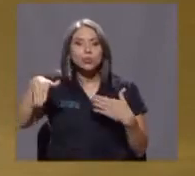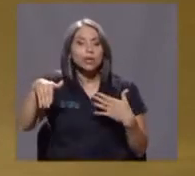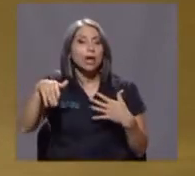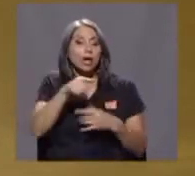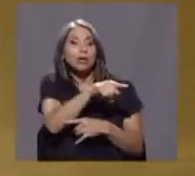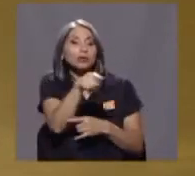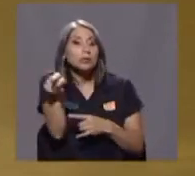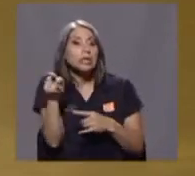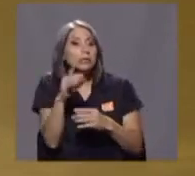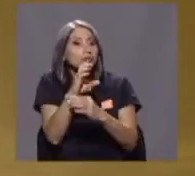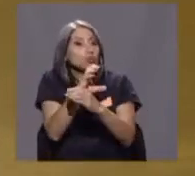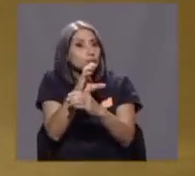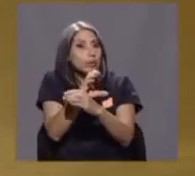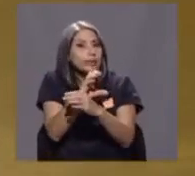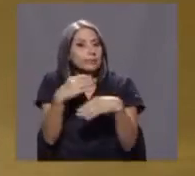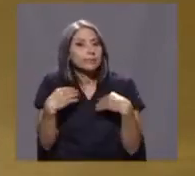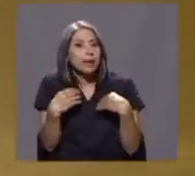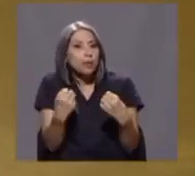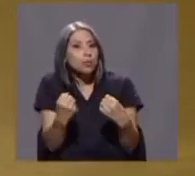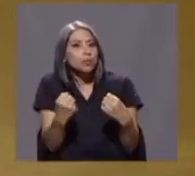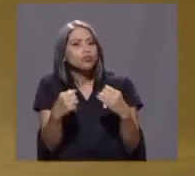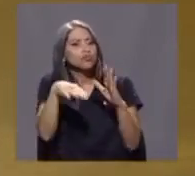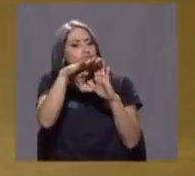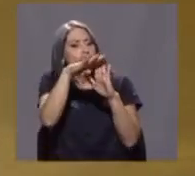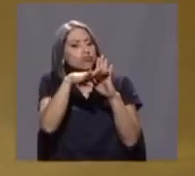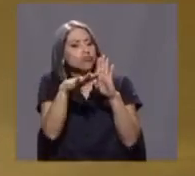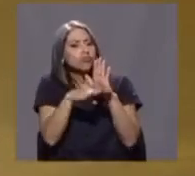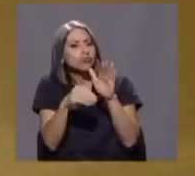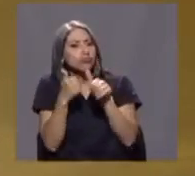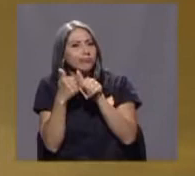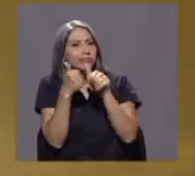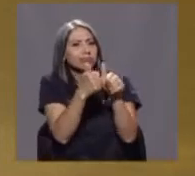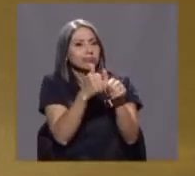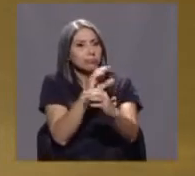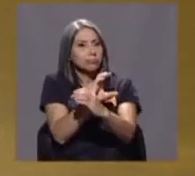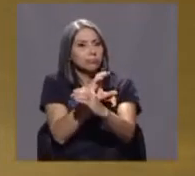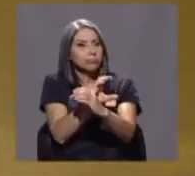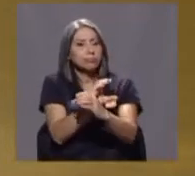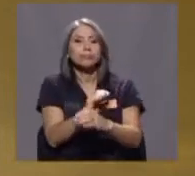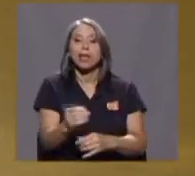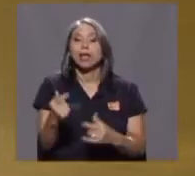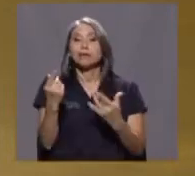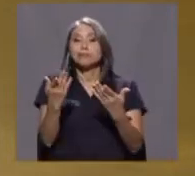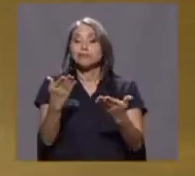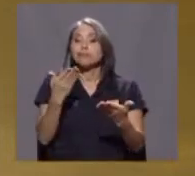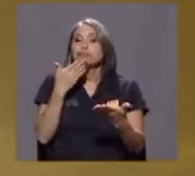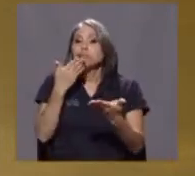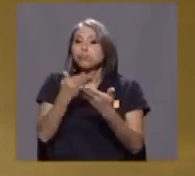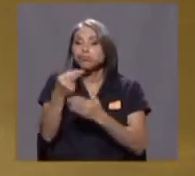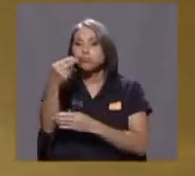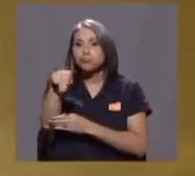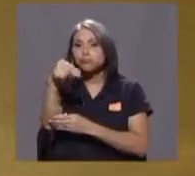medidas de salud. Les quiero compartir la grata noticia de que